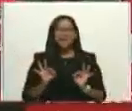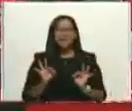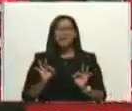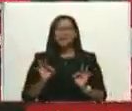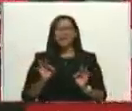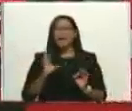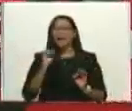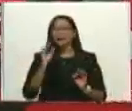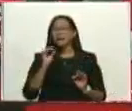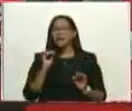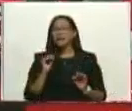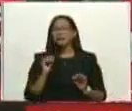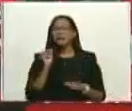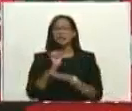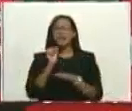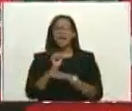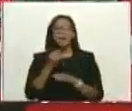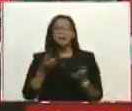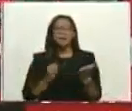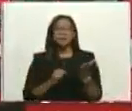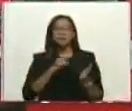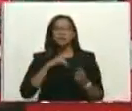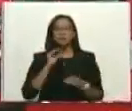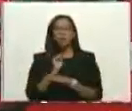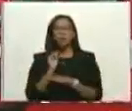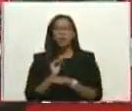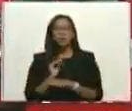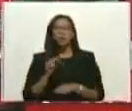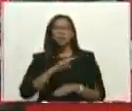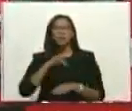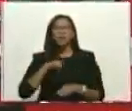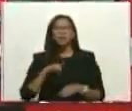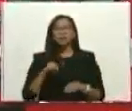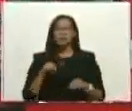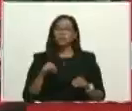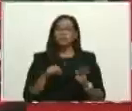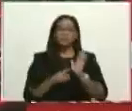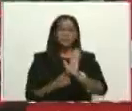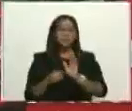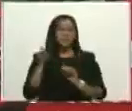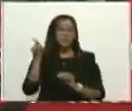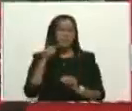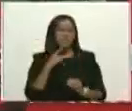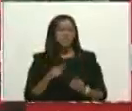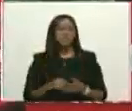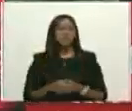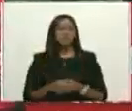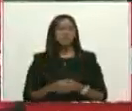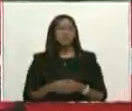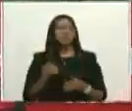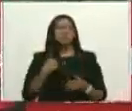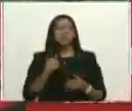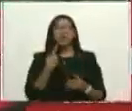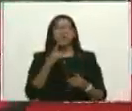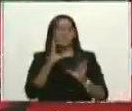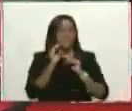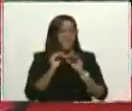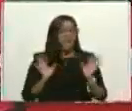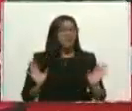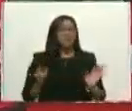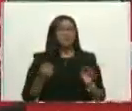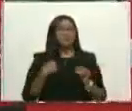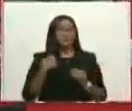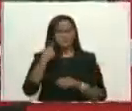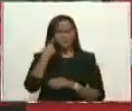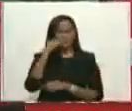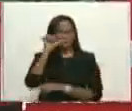mazo, porque además nosotros nos cuidamos, nosotros sacamos aquí solo lo que ellos dicen. Uh-huh. Yo a veces ni comento, presidente, yo las cosas y lo que